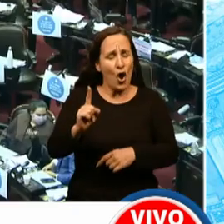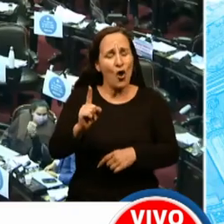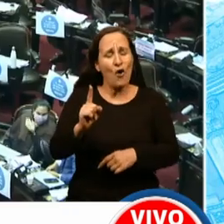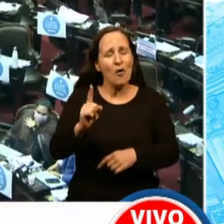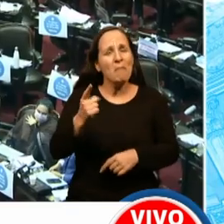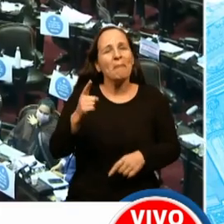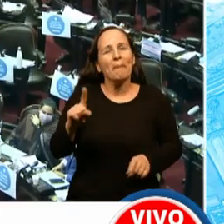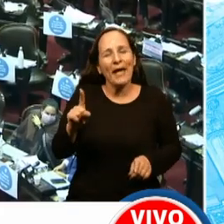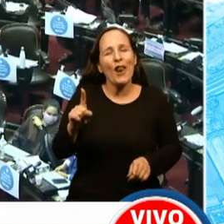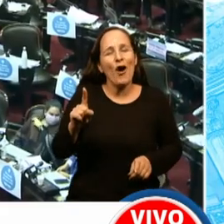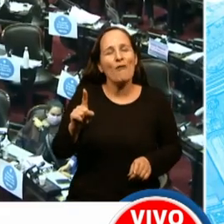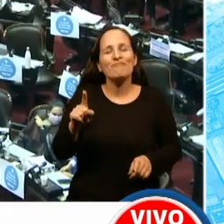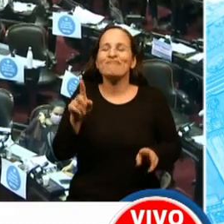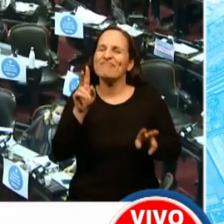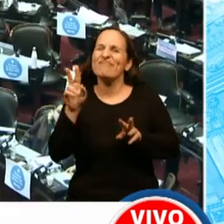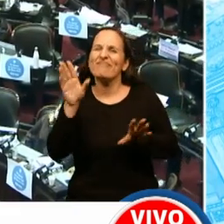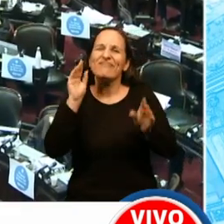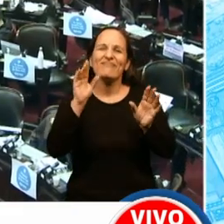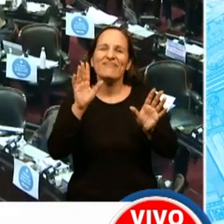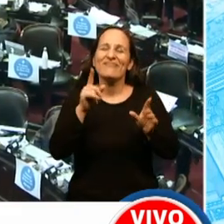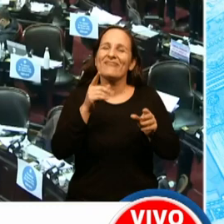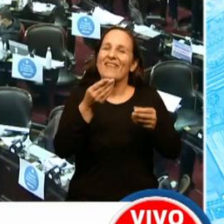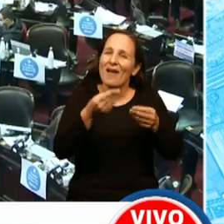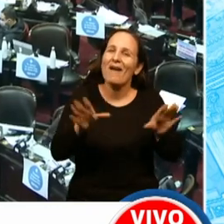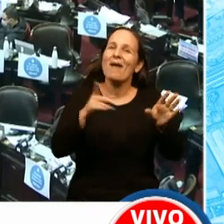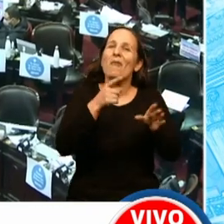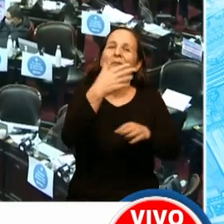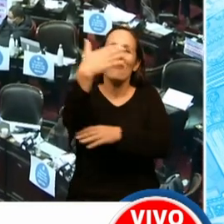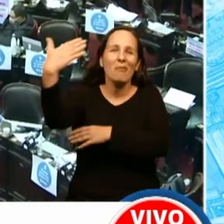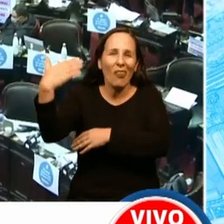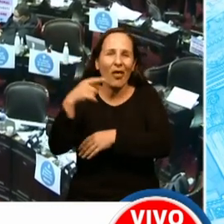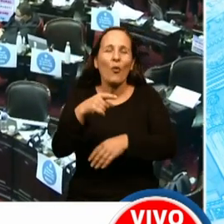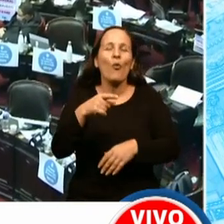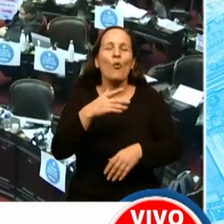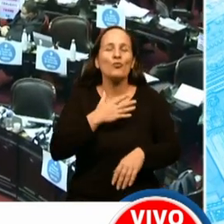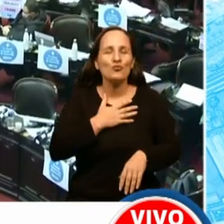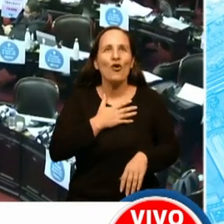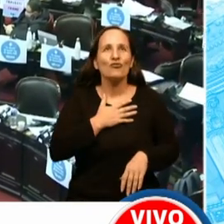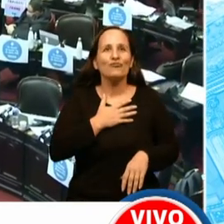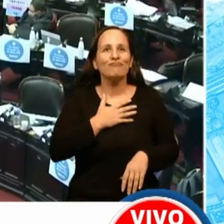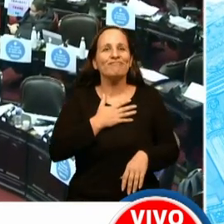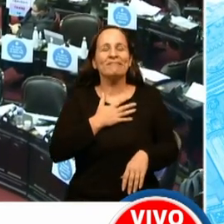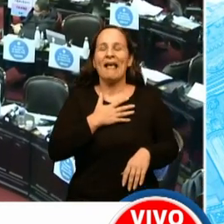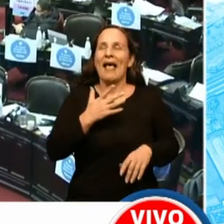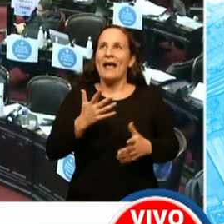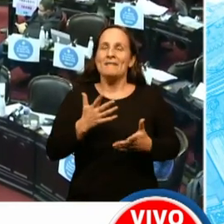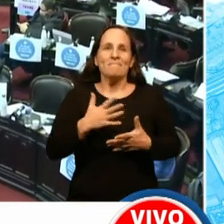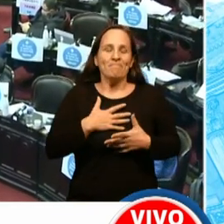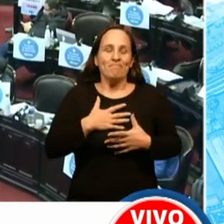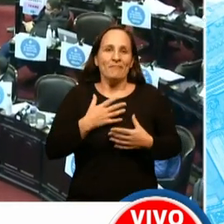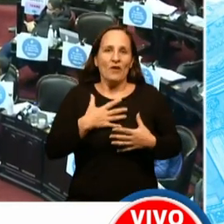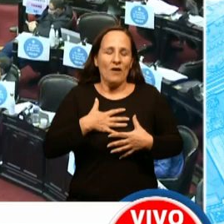el escuchar ya los primeros los primeros discursos no puede no con